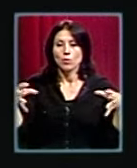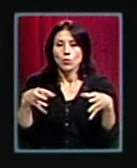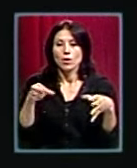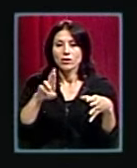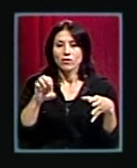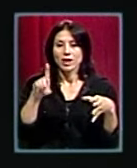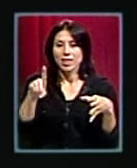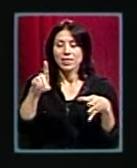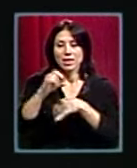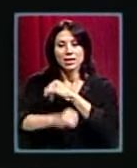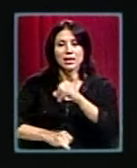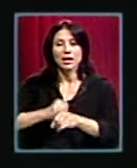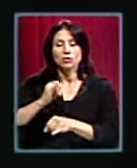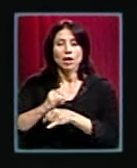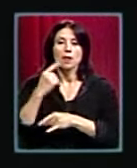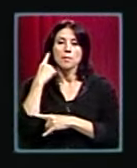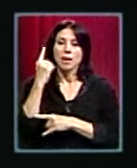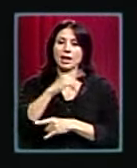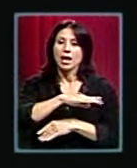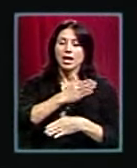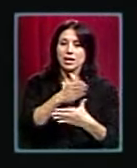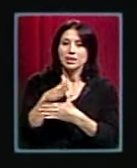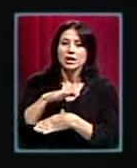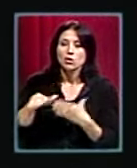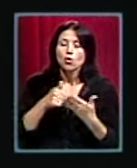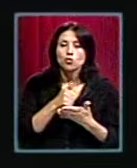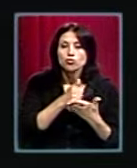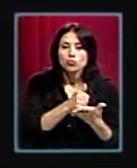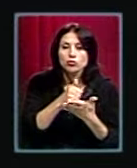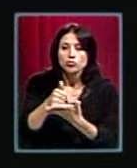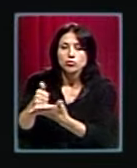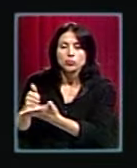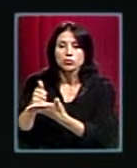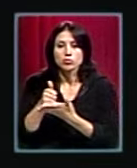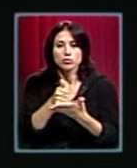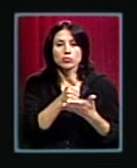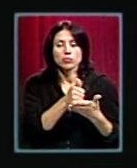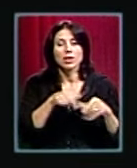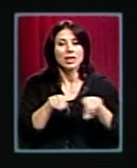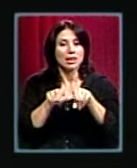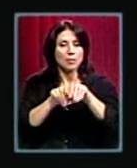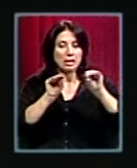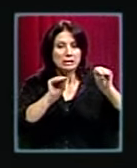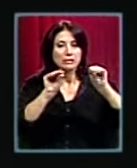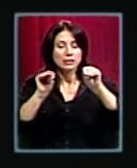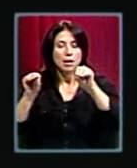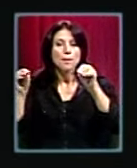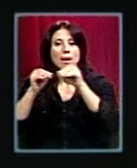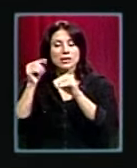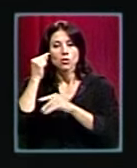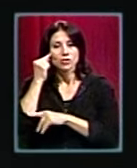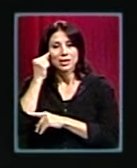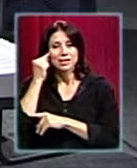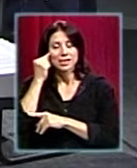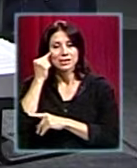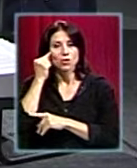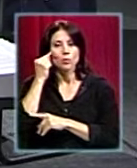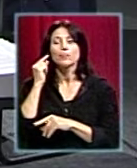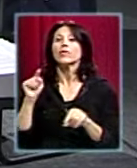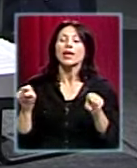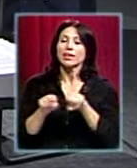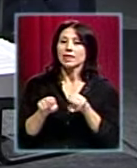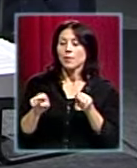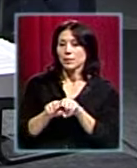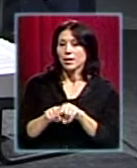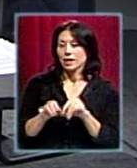internacional, para ir apoyándonos unos a otros, y por otro lado ir creando mayor concientización, ¿verdad? también, y en el último minuto que